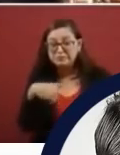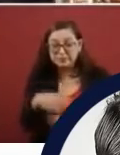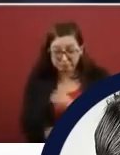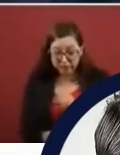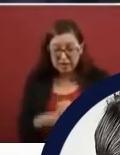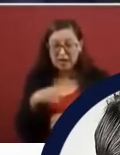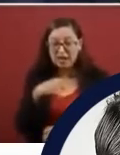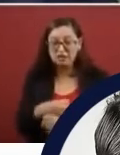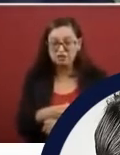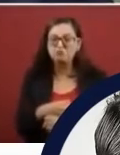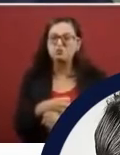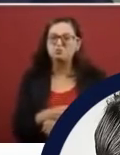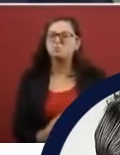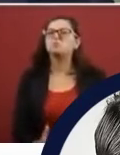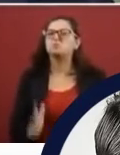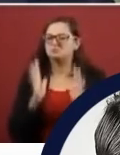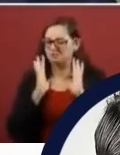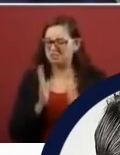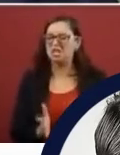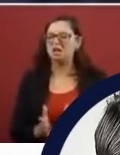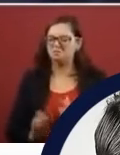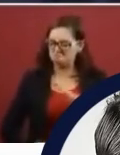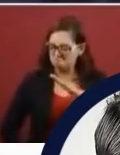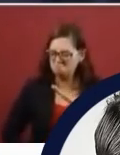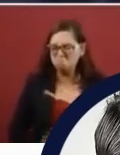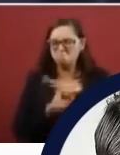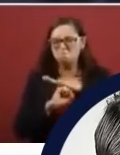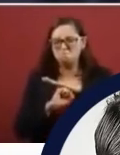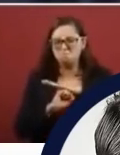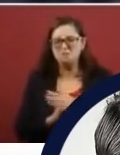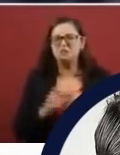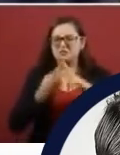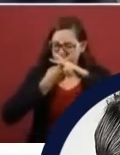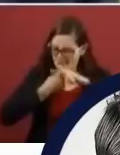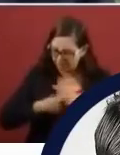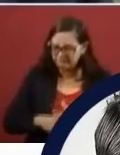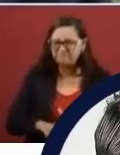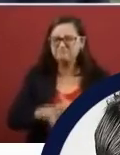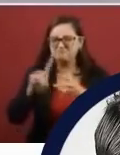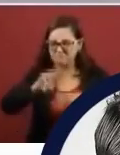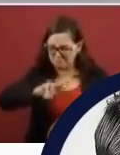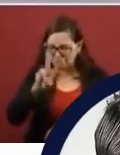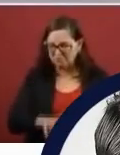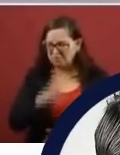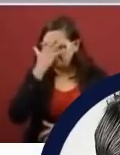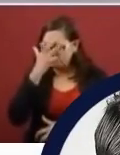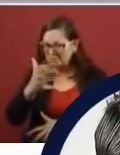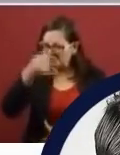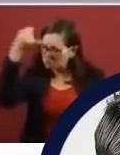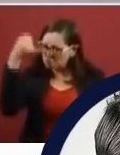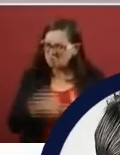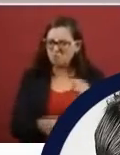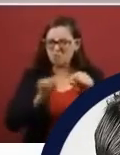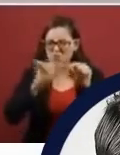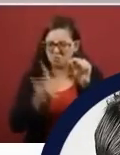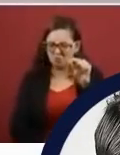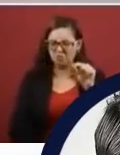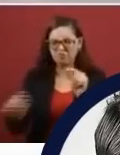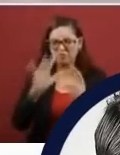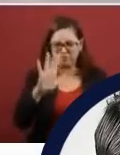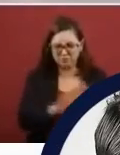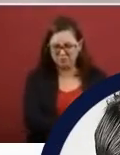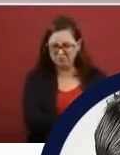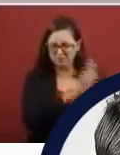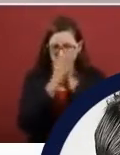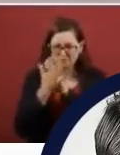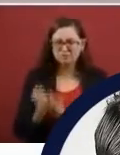qué terrible el problema de migración, pero no se hizo nada, en un territorio como el sureste mexicano, en donde no es que la frontera sea porosa,